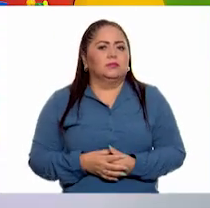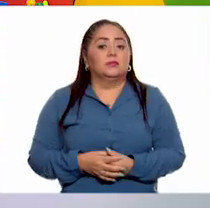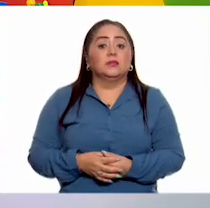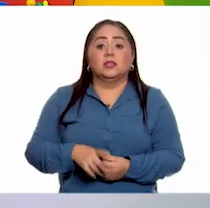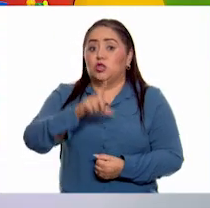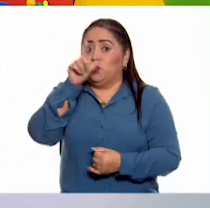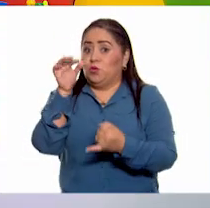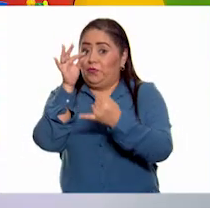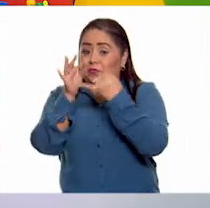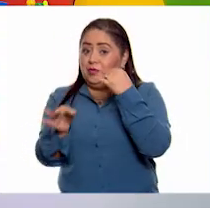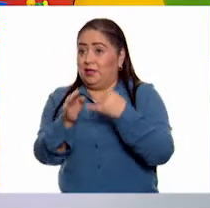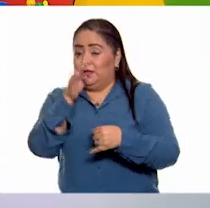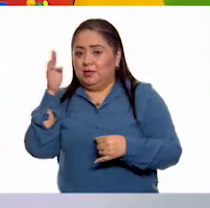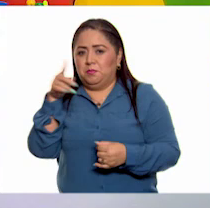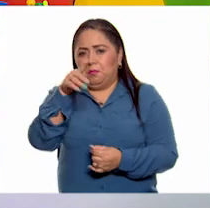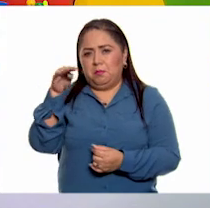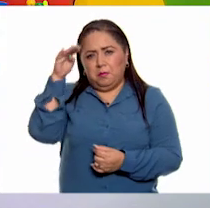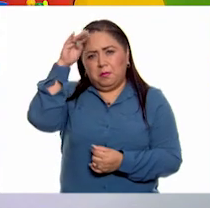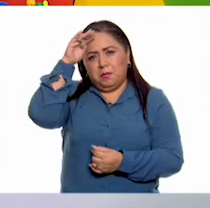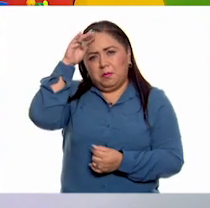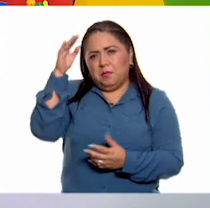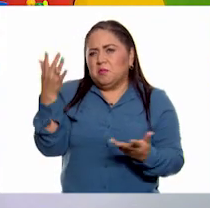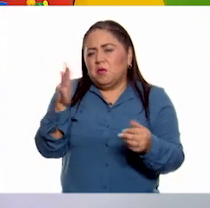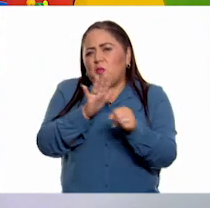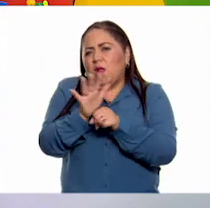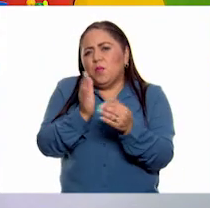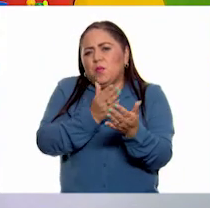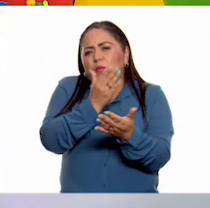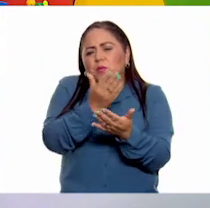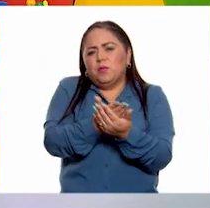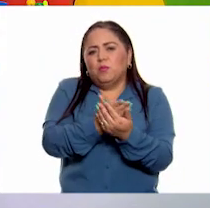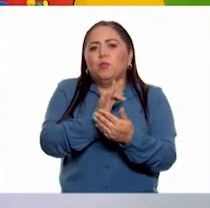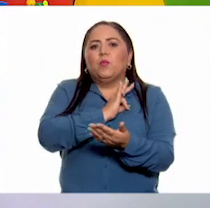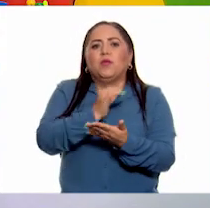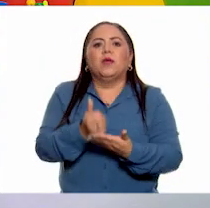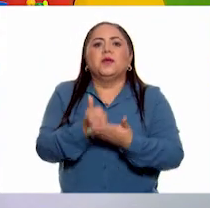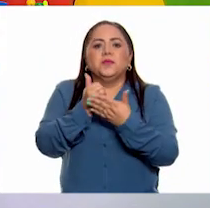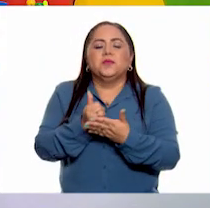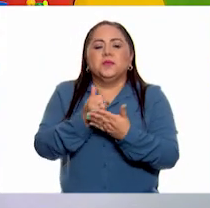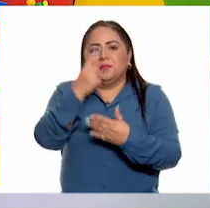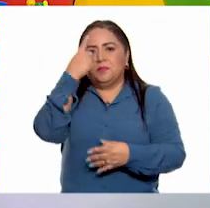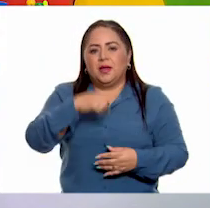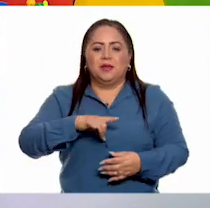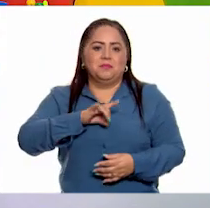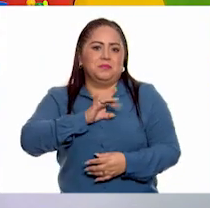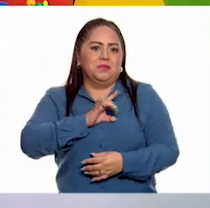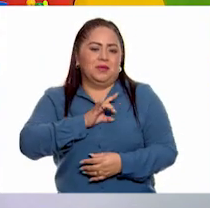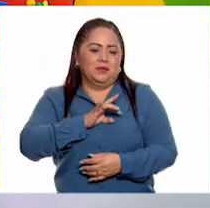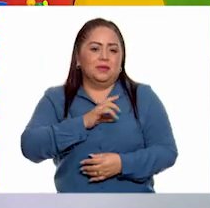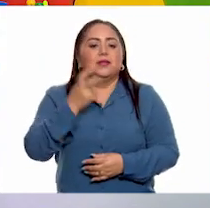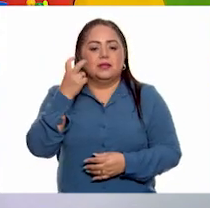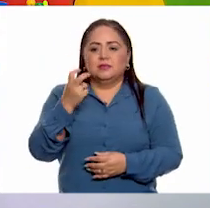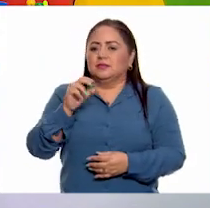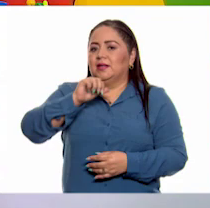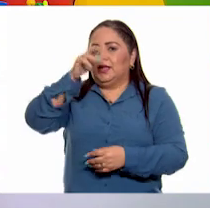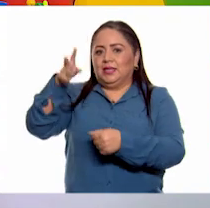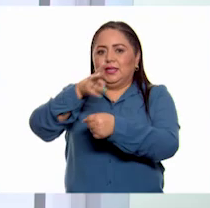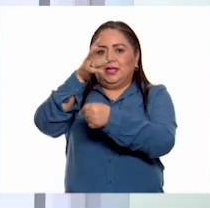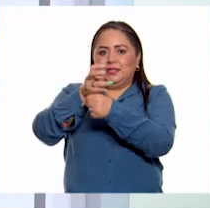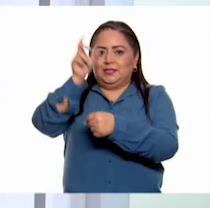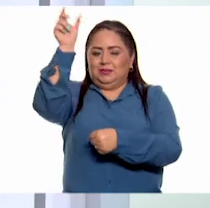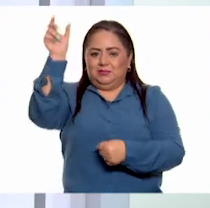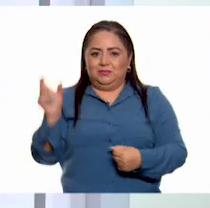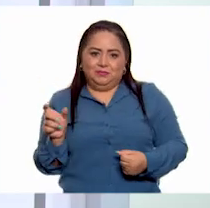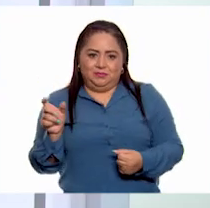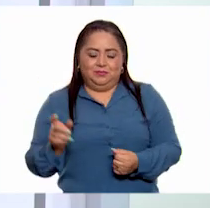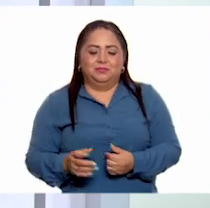Y finalmente pensaremos en una propuesta que nos puede ayudar para enfrentar el miedo. Y eso lo registraremos en la columna